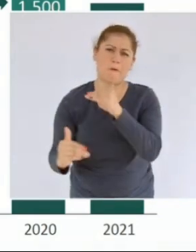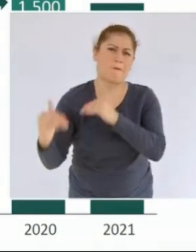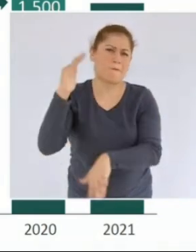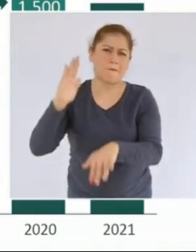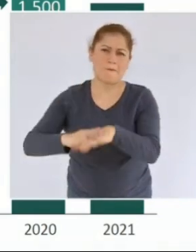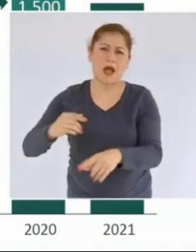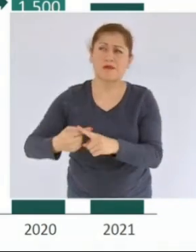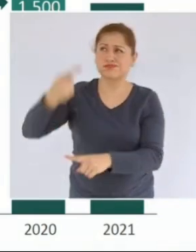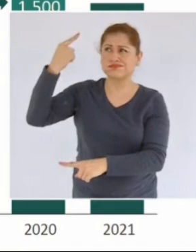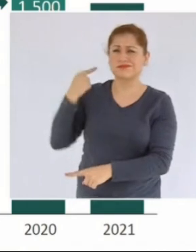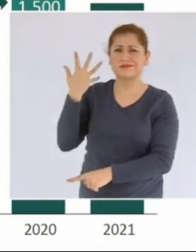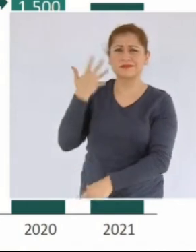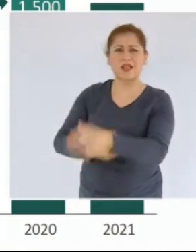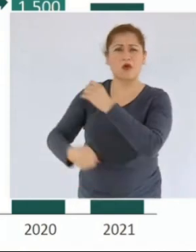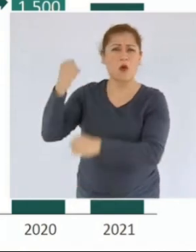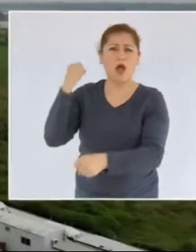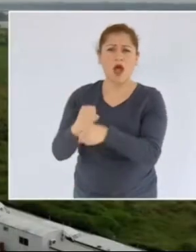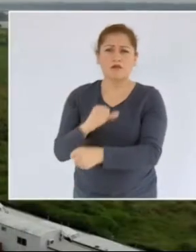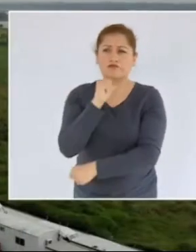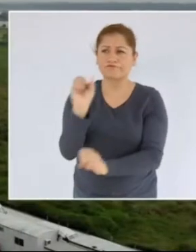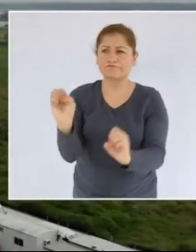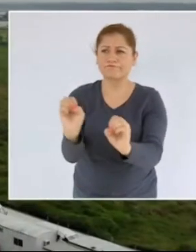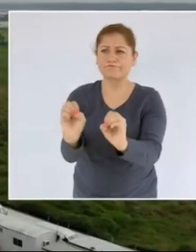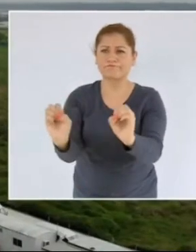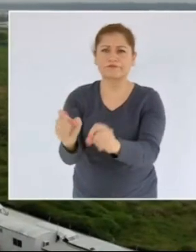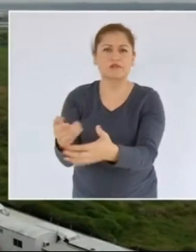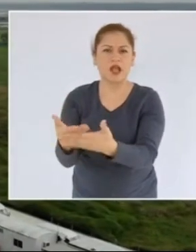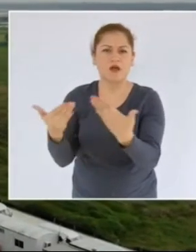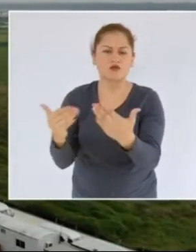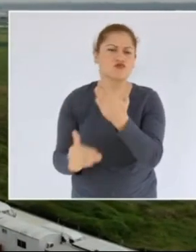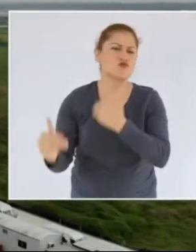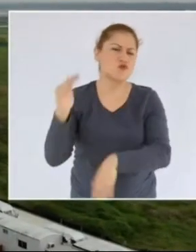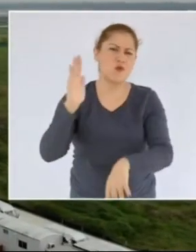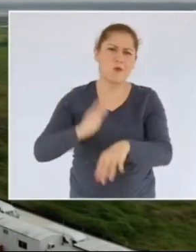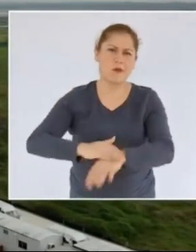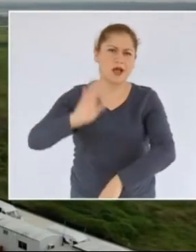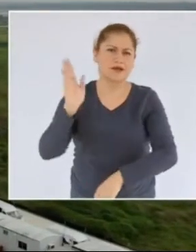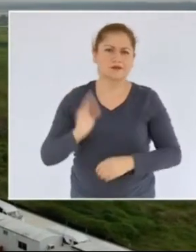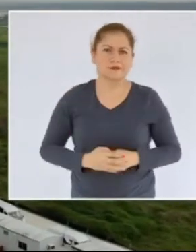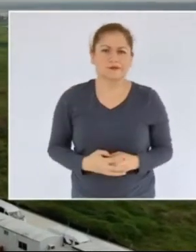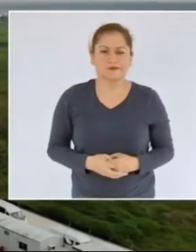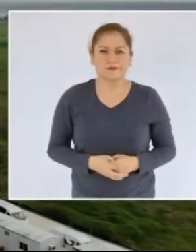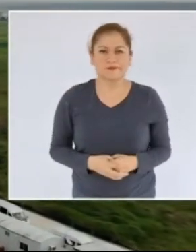los últimos 5 años previos a este gobierno.